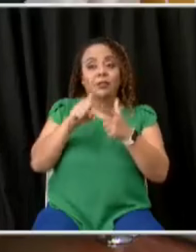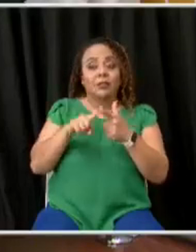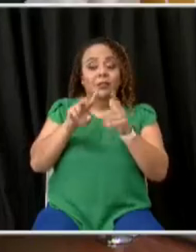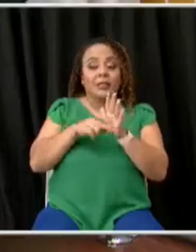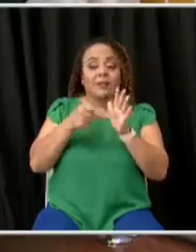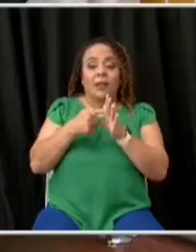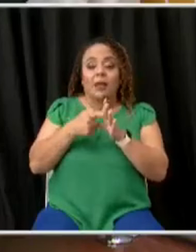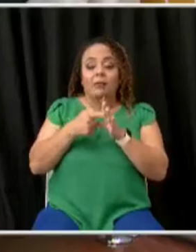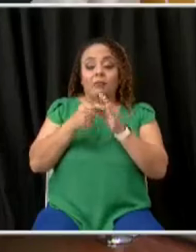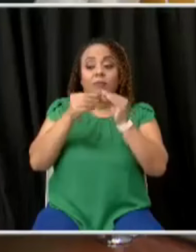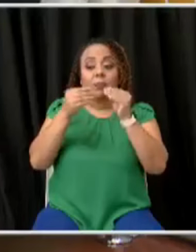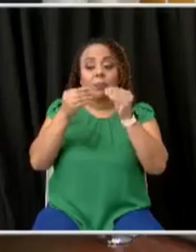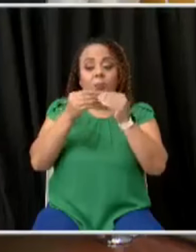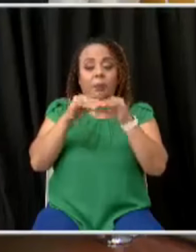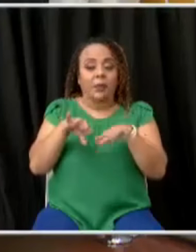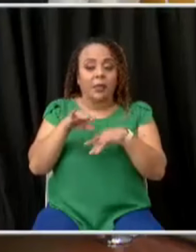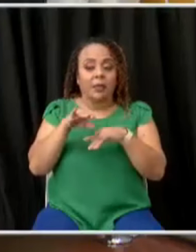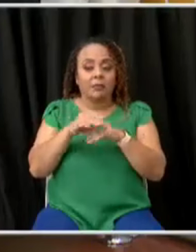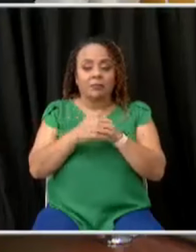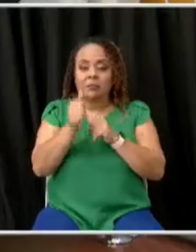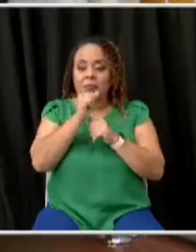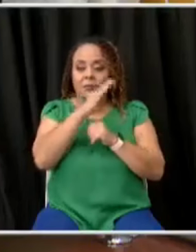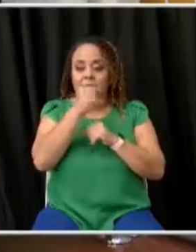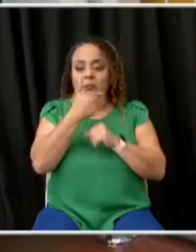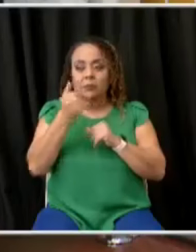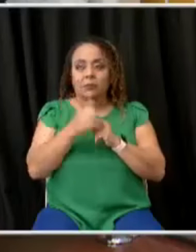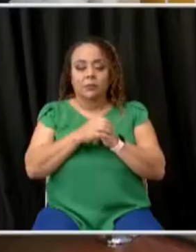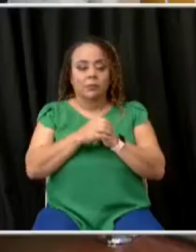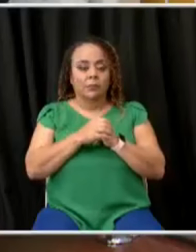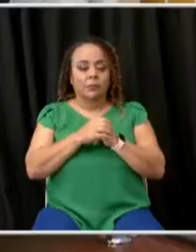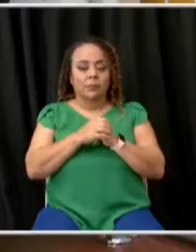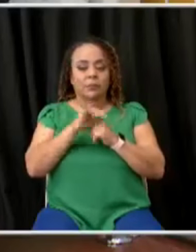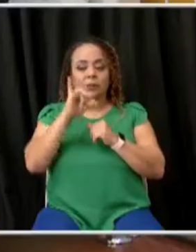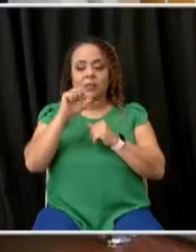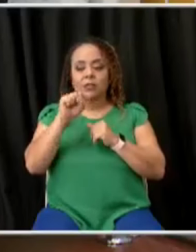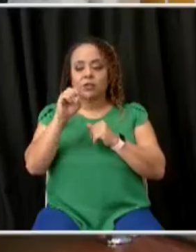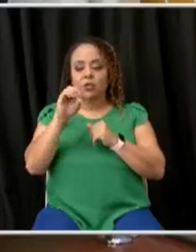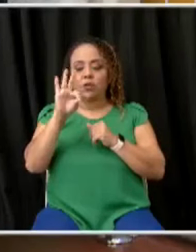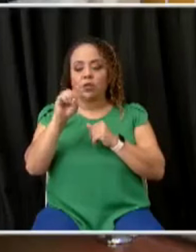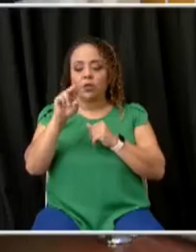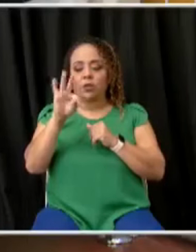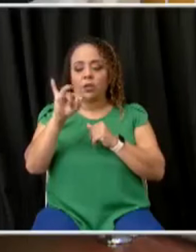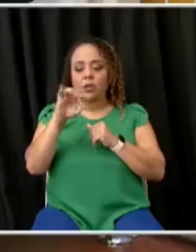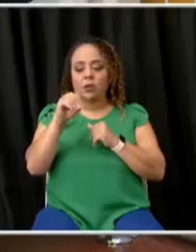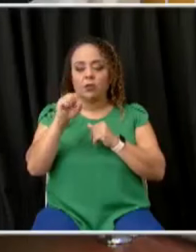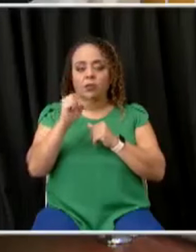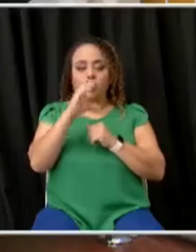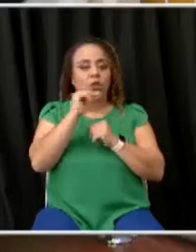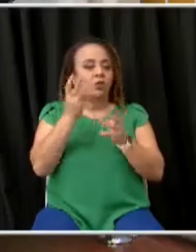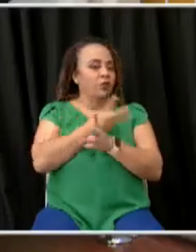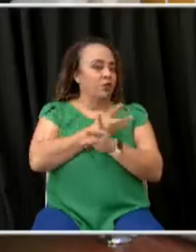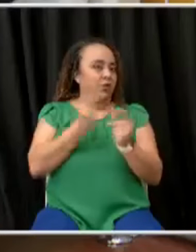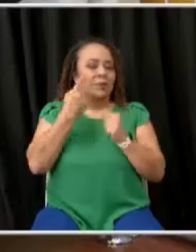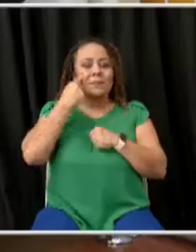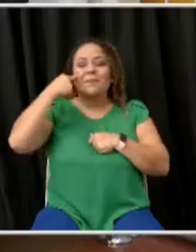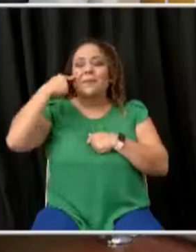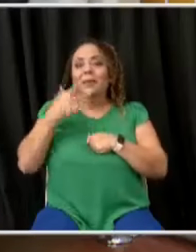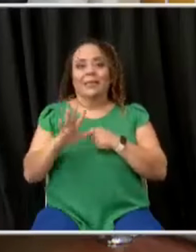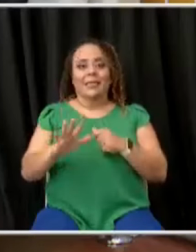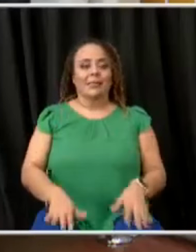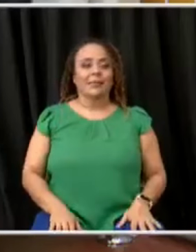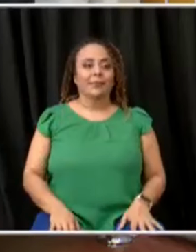perder líquidos también. Y lo mejor en estos casos es mantener la isotonicidad, en mantener soluciones que sean parecidas al